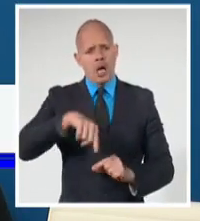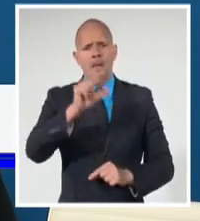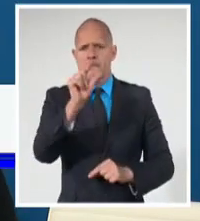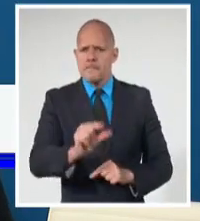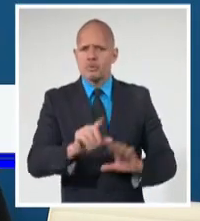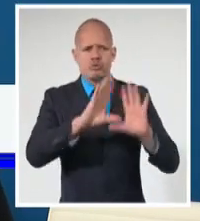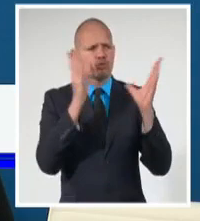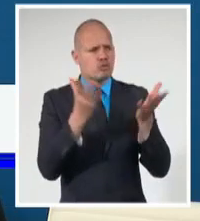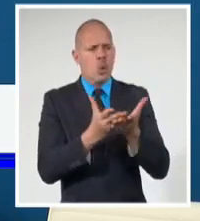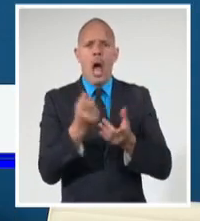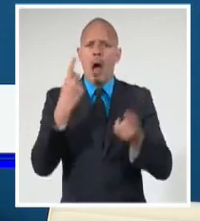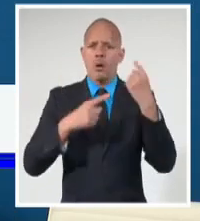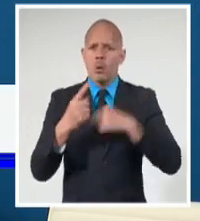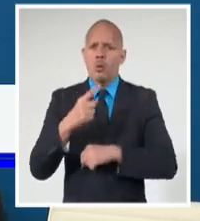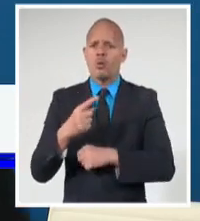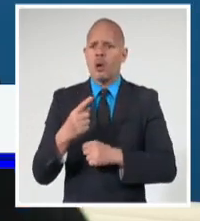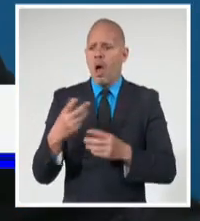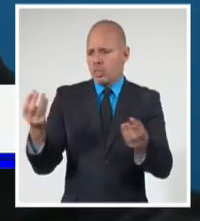hecho donaciones,